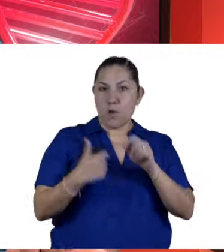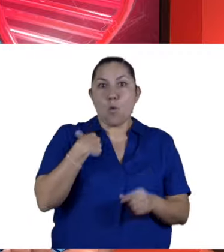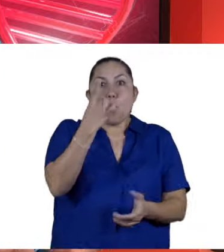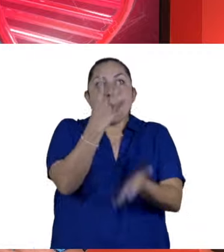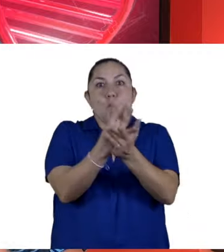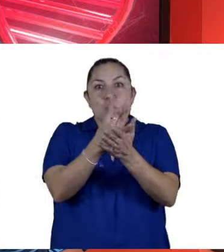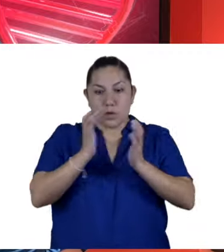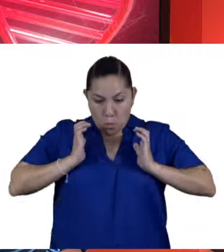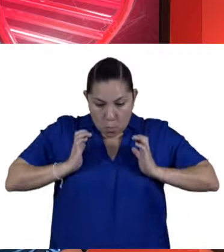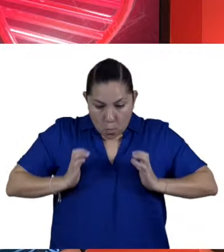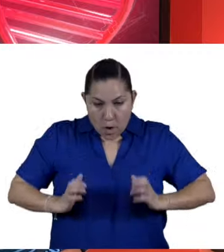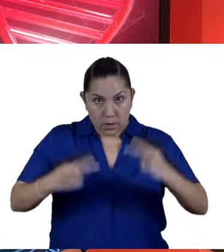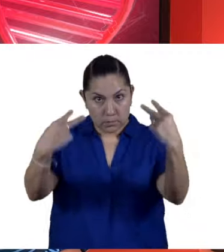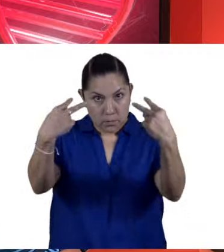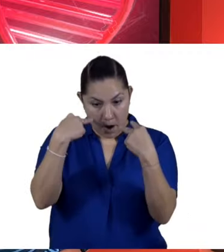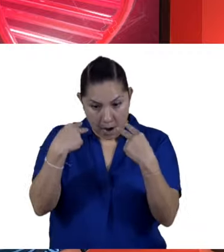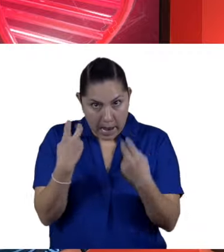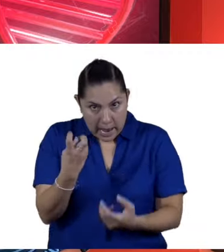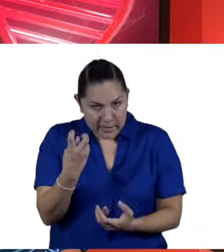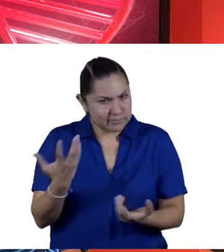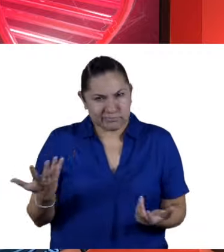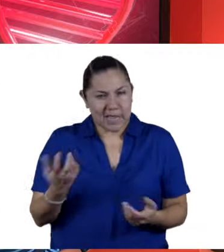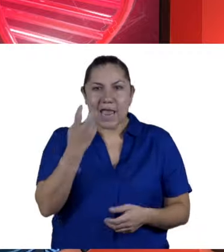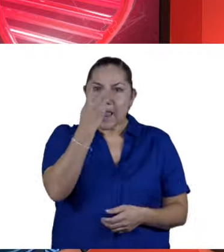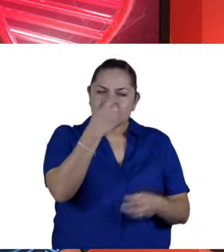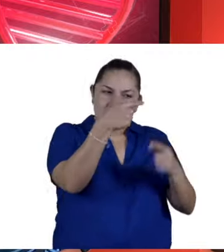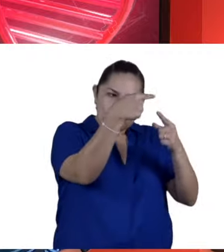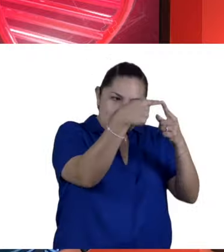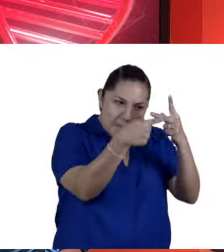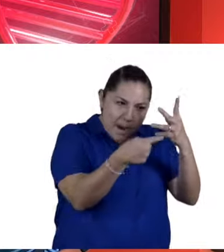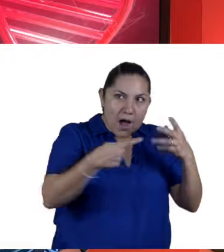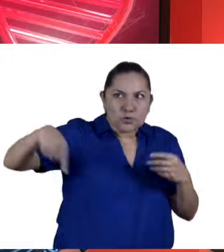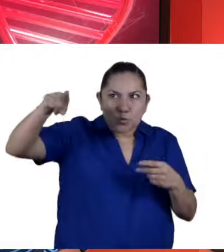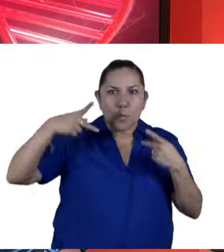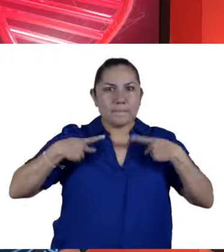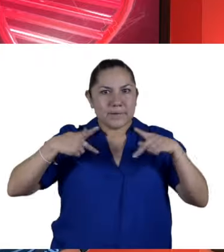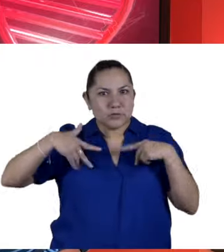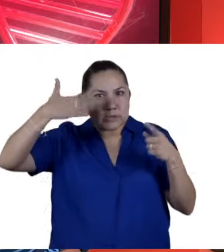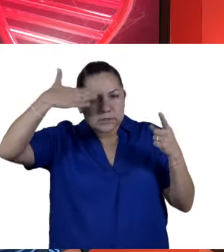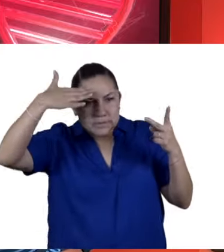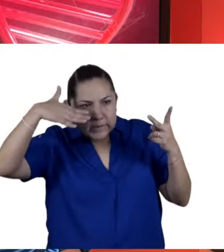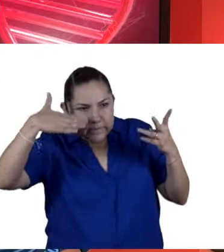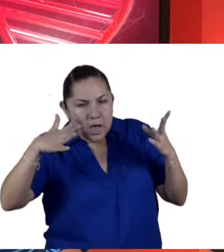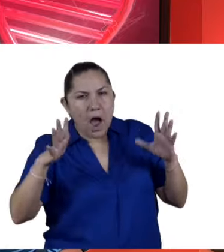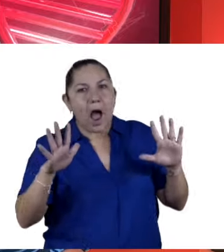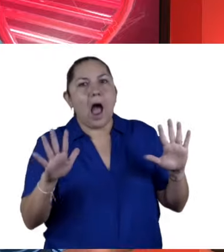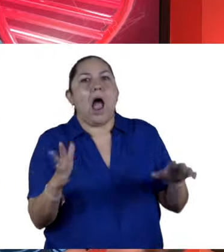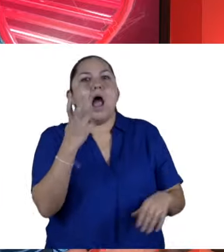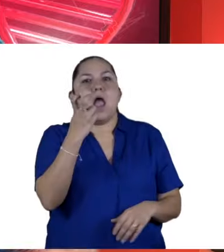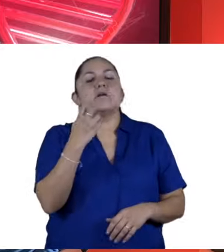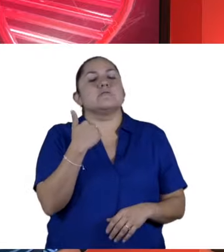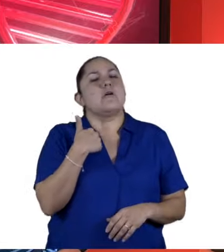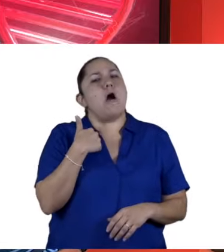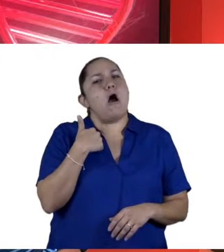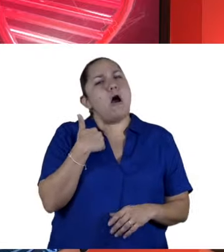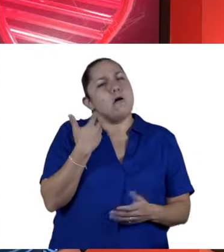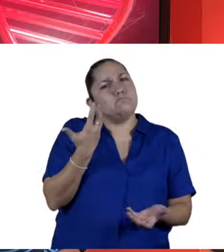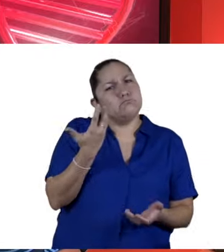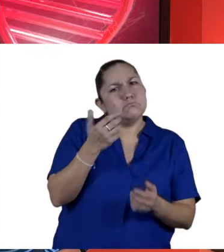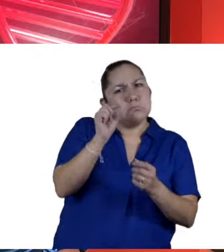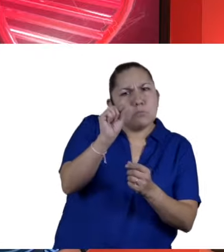todas las personas supieran esa información básica, creo que sería muchísimo más sencillo, ¿no? Lo hablo tal vez de una forma así como muy